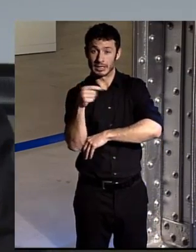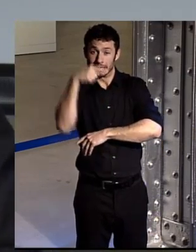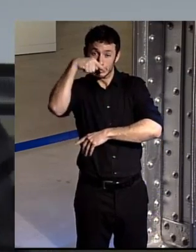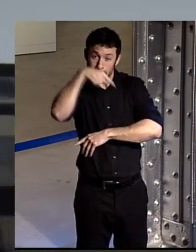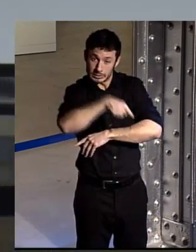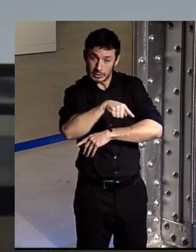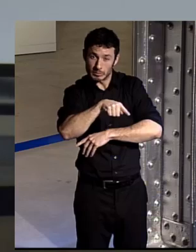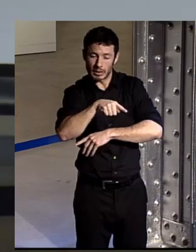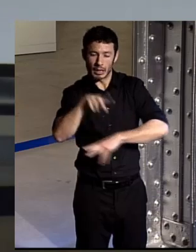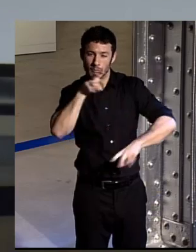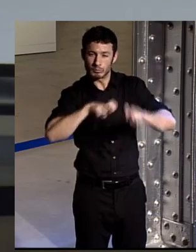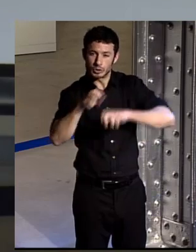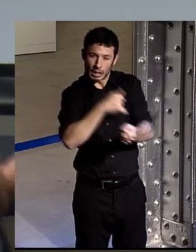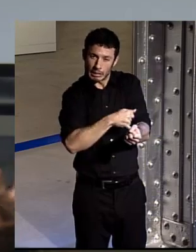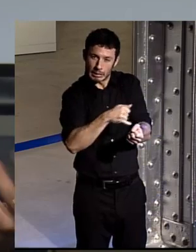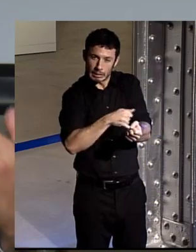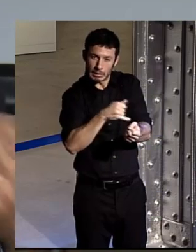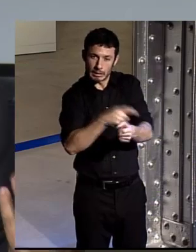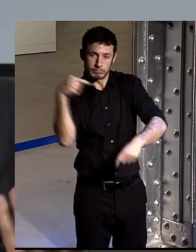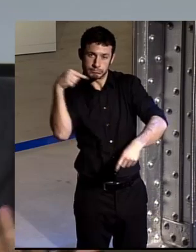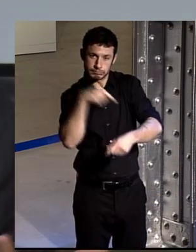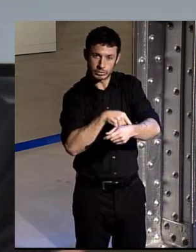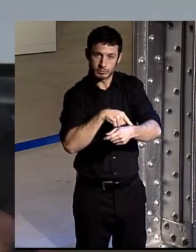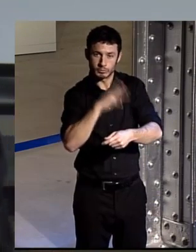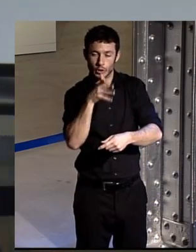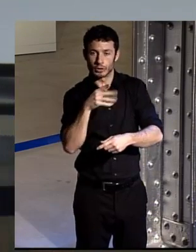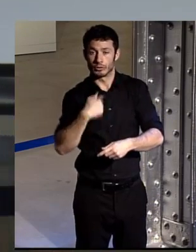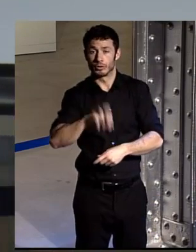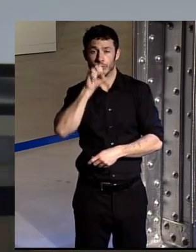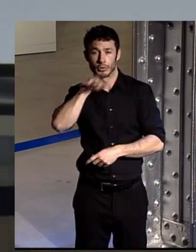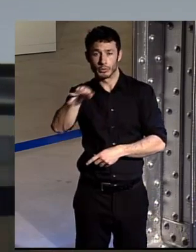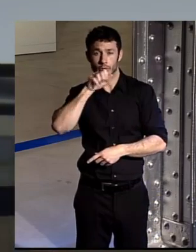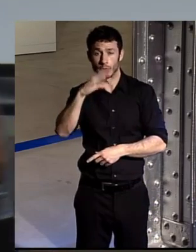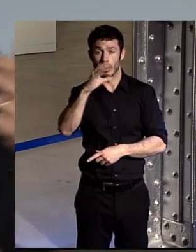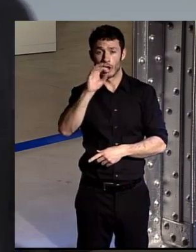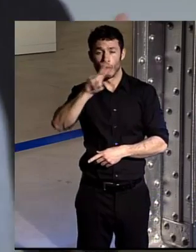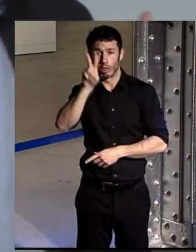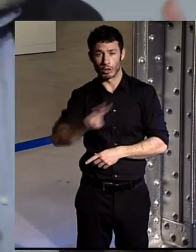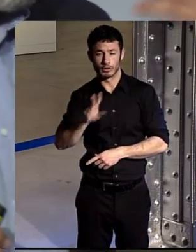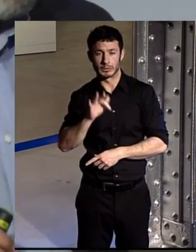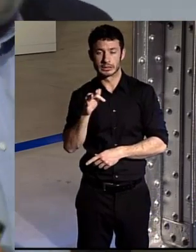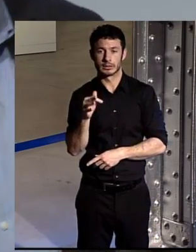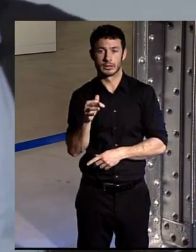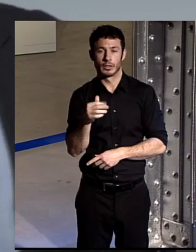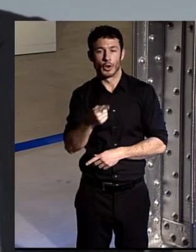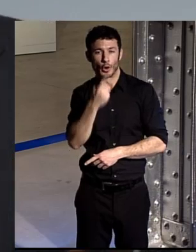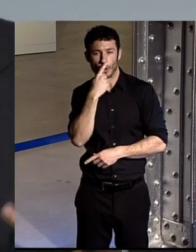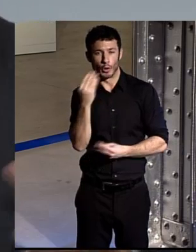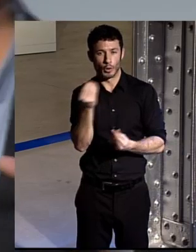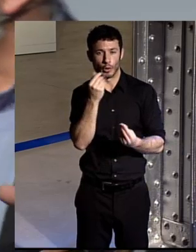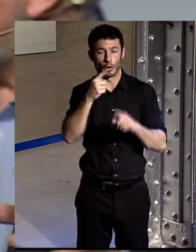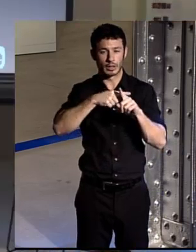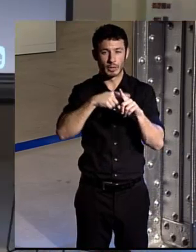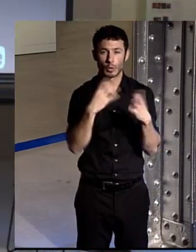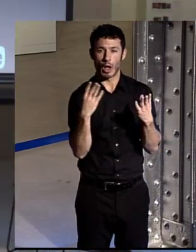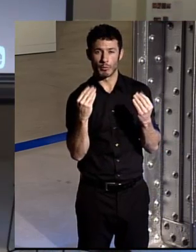mosquito buscando el capilar, ¿verdad? Atraídos por el CO2 que nosotros producimos, por los olores, la temperatura, la